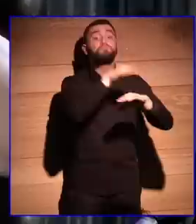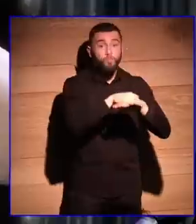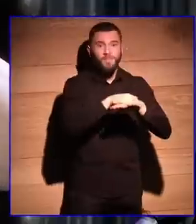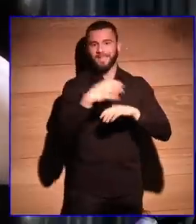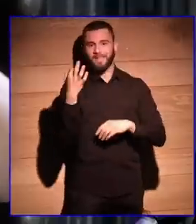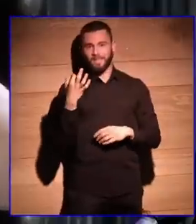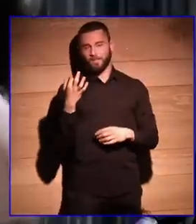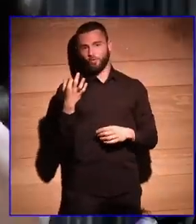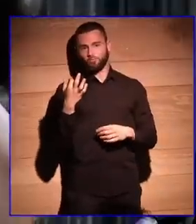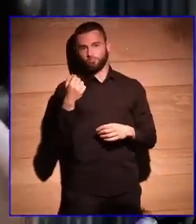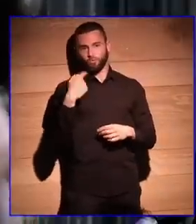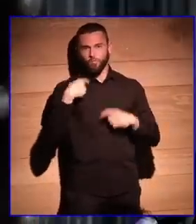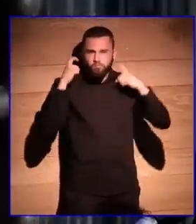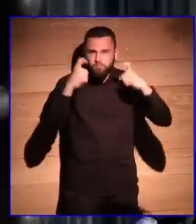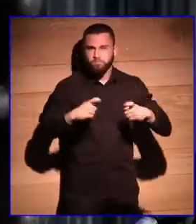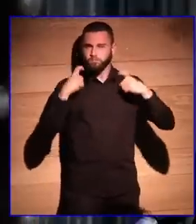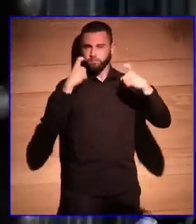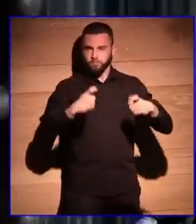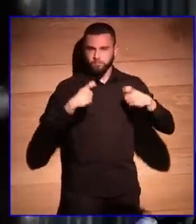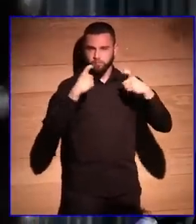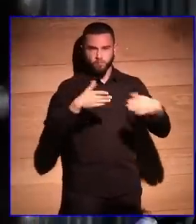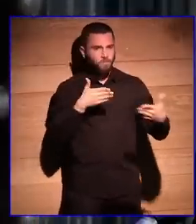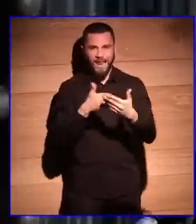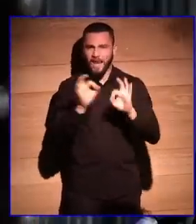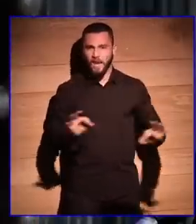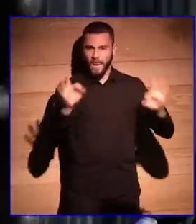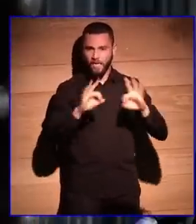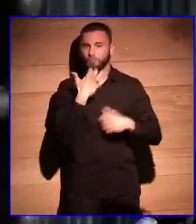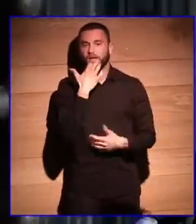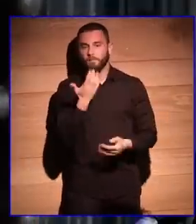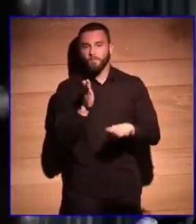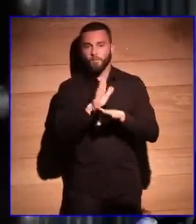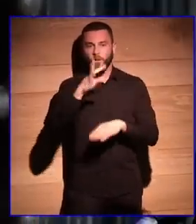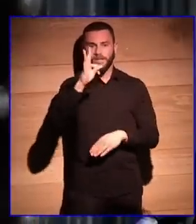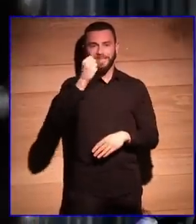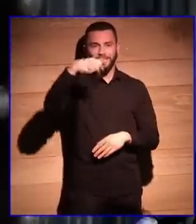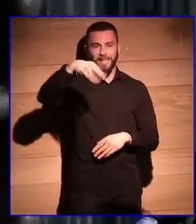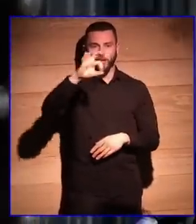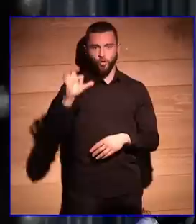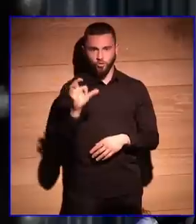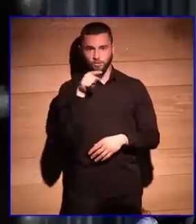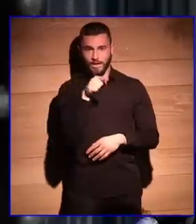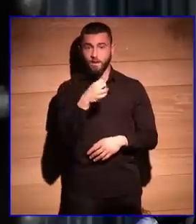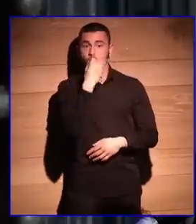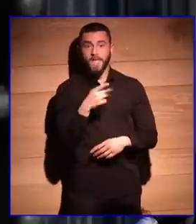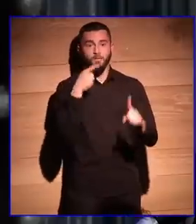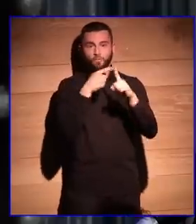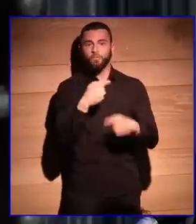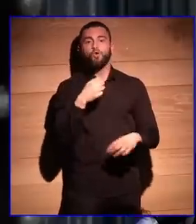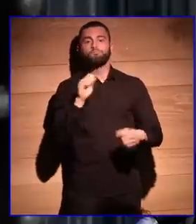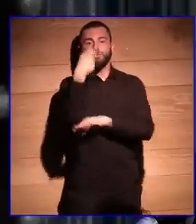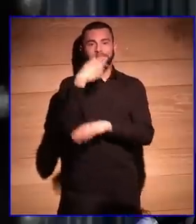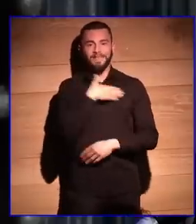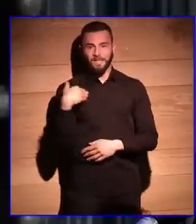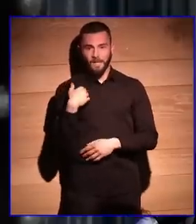delante, no voy a pararme en absolutamente nada. Un ejemplo de esto podría ser Thanos, por ejemplo. Él quiere conseguir un bien, quiere conseguir el